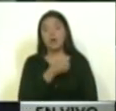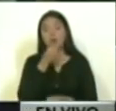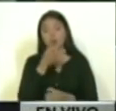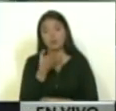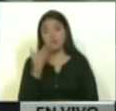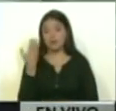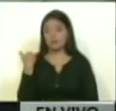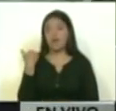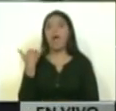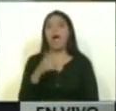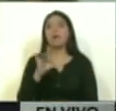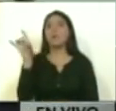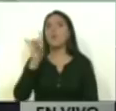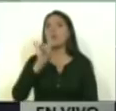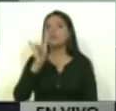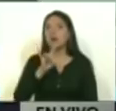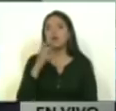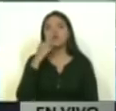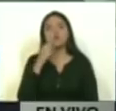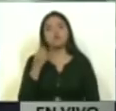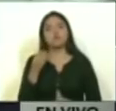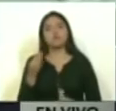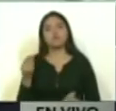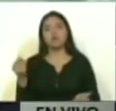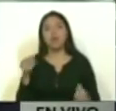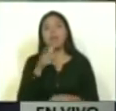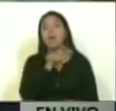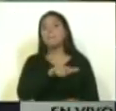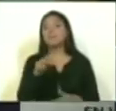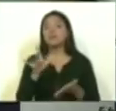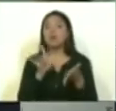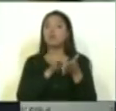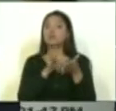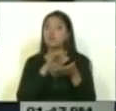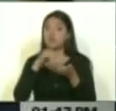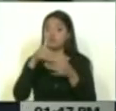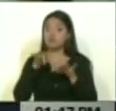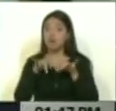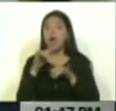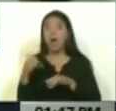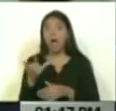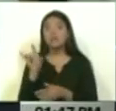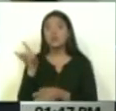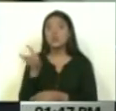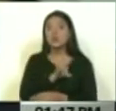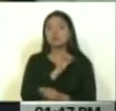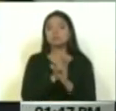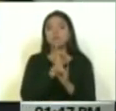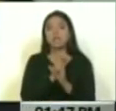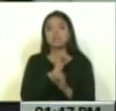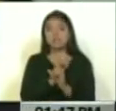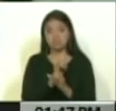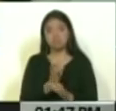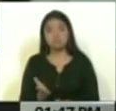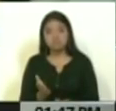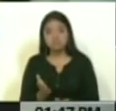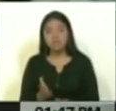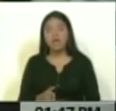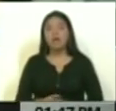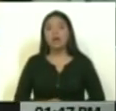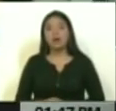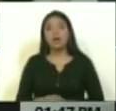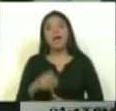hay wifi, hay aire acondicionado, los muchachos con su canaimita ya tienen acceso a internet, tenemos el área